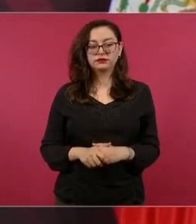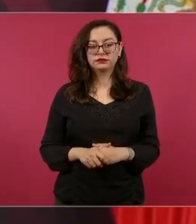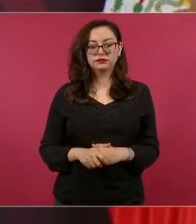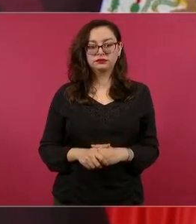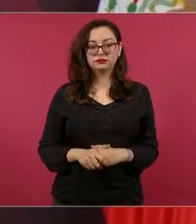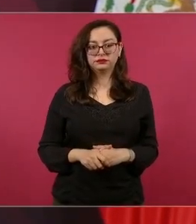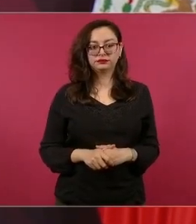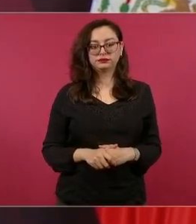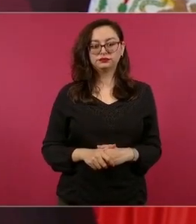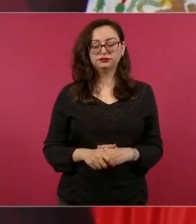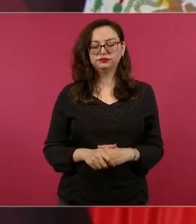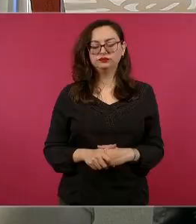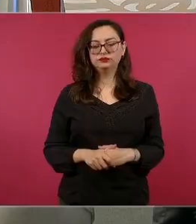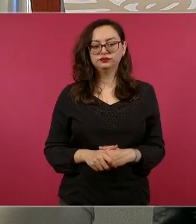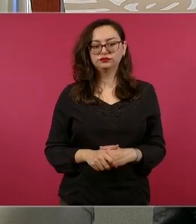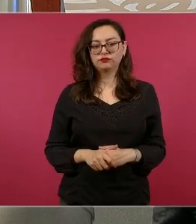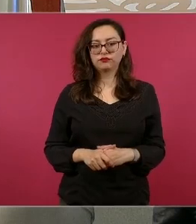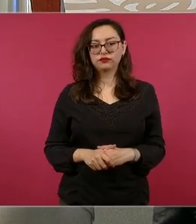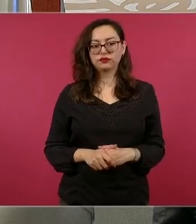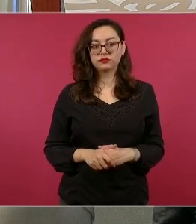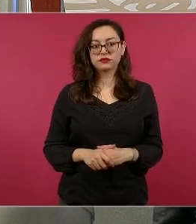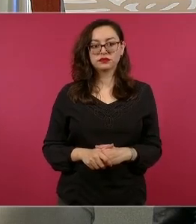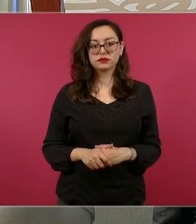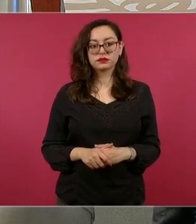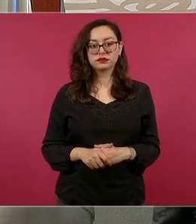pero él le puso, no sé si…